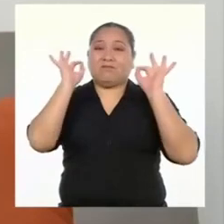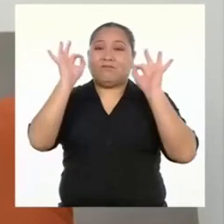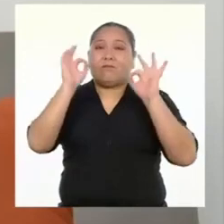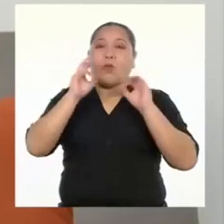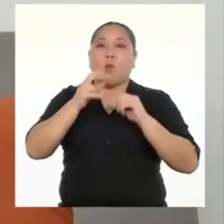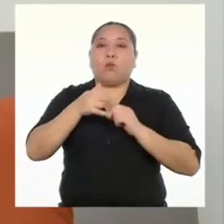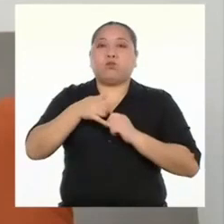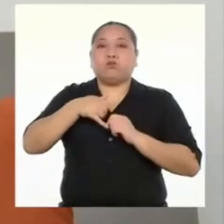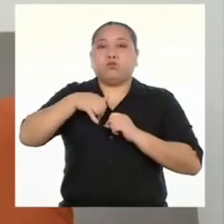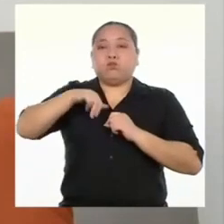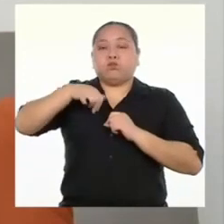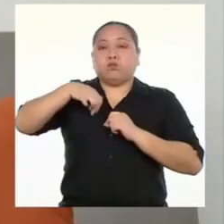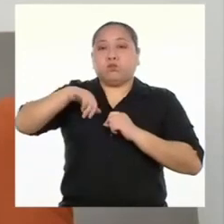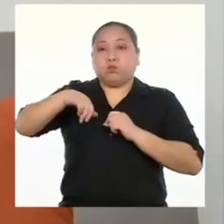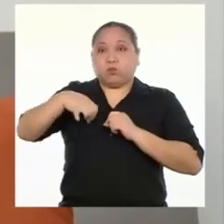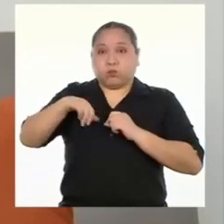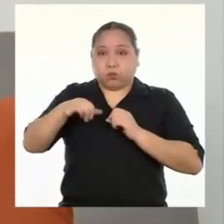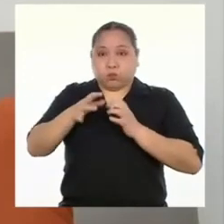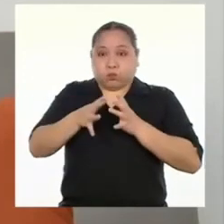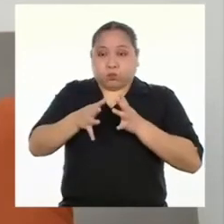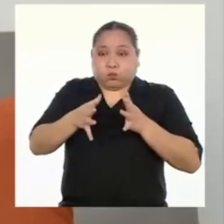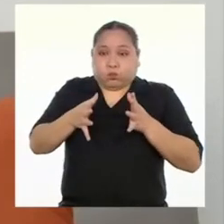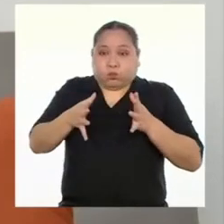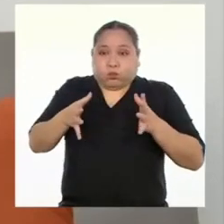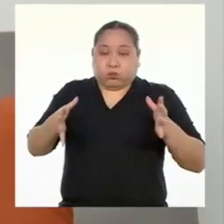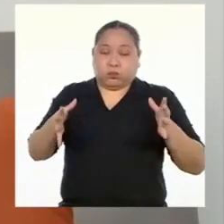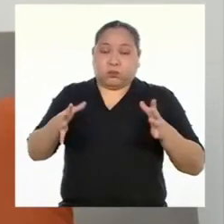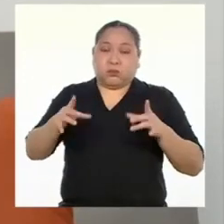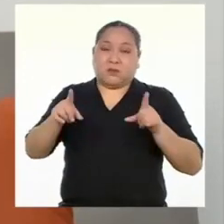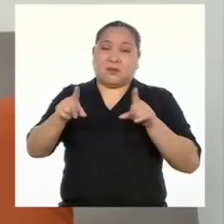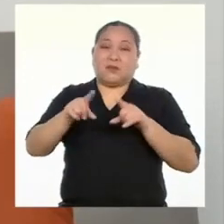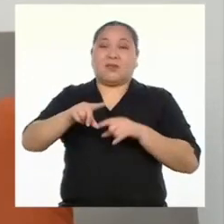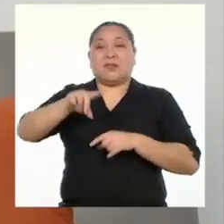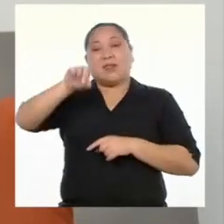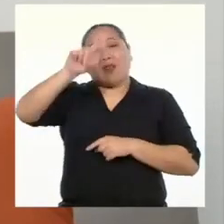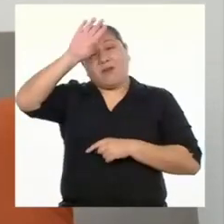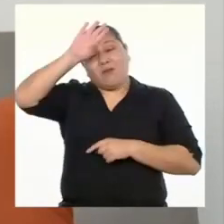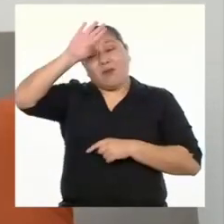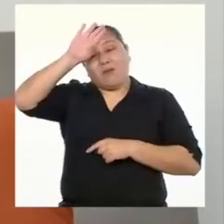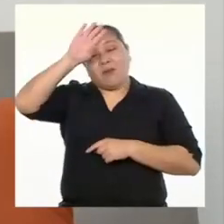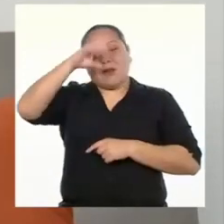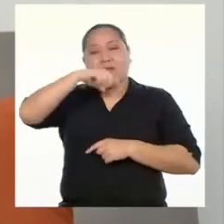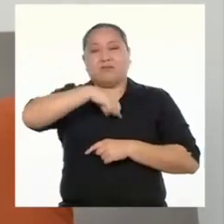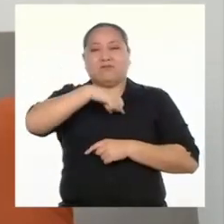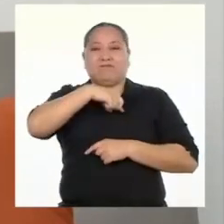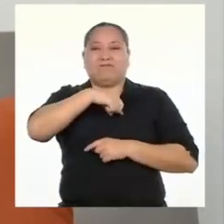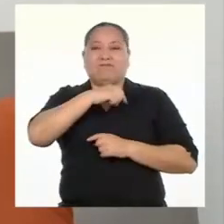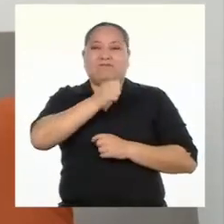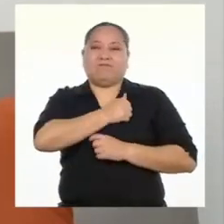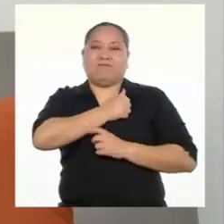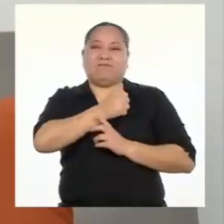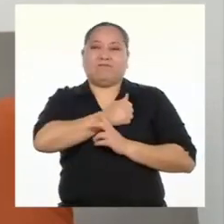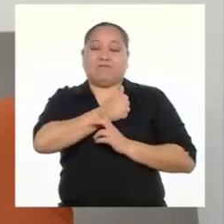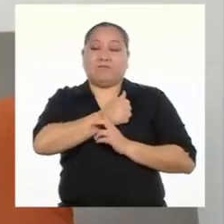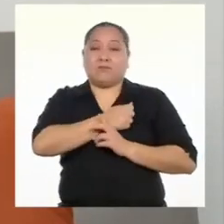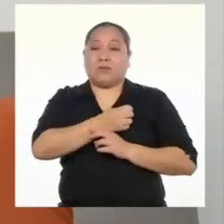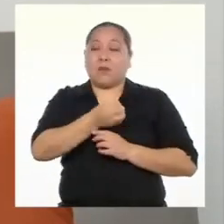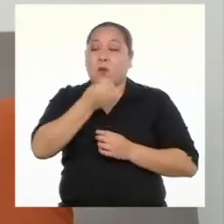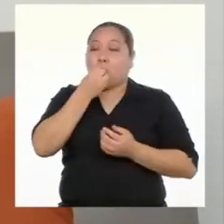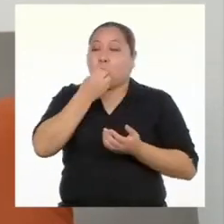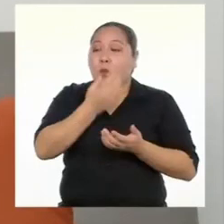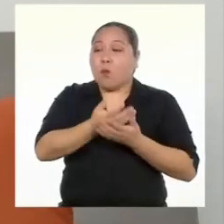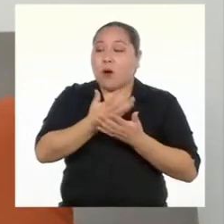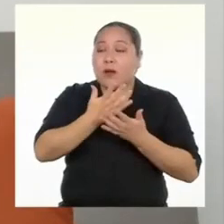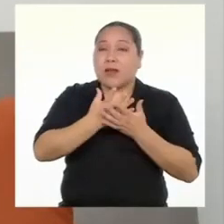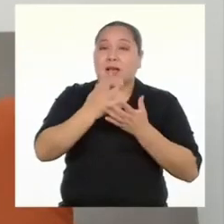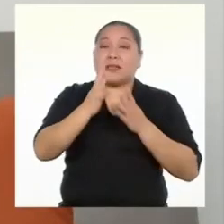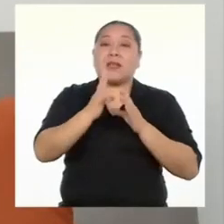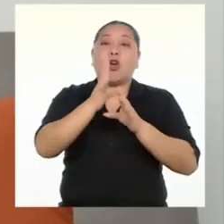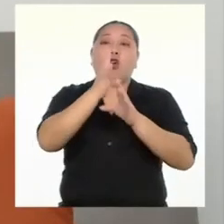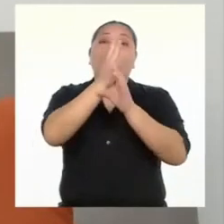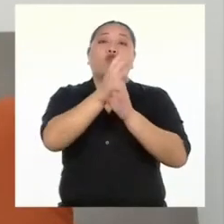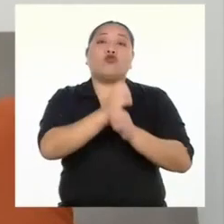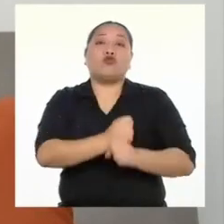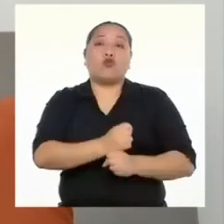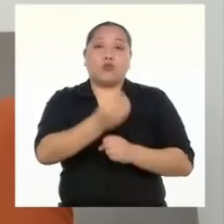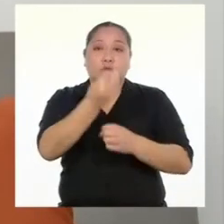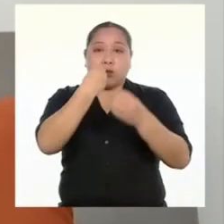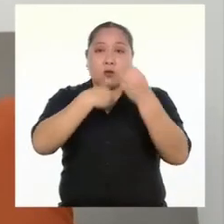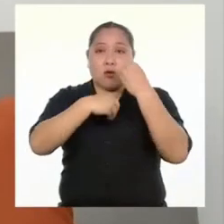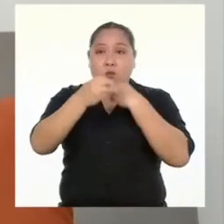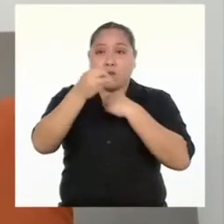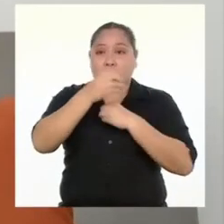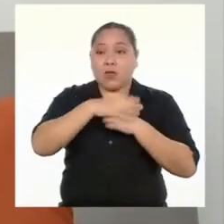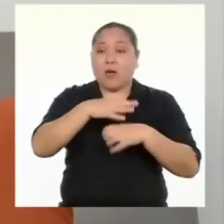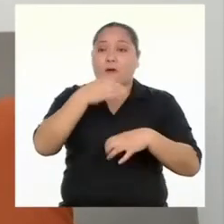de sobrepeso, obesidad y enfermedades al corazón. Tener buenos hábitos con estilo de